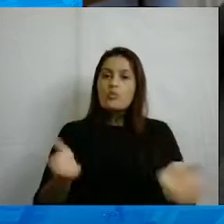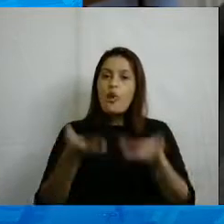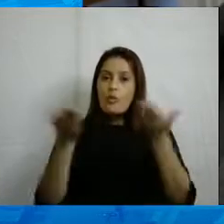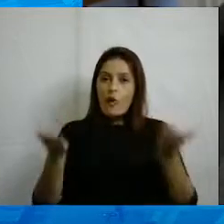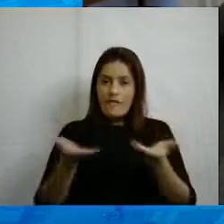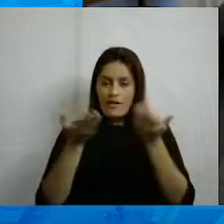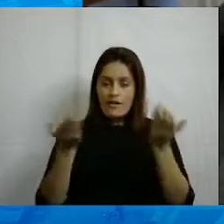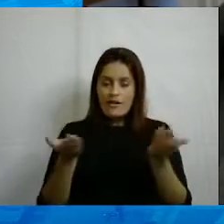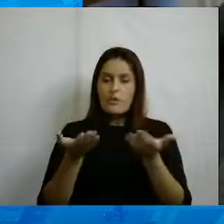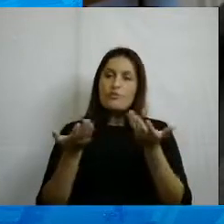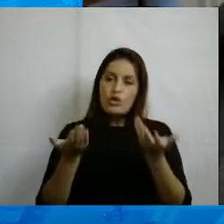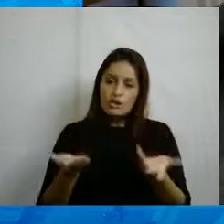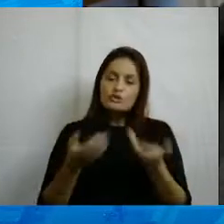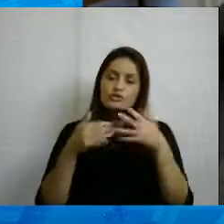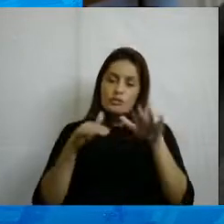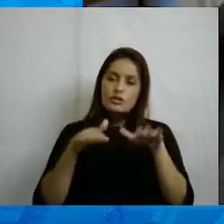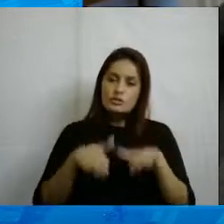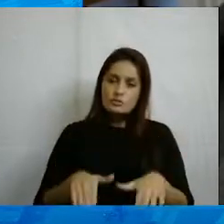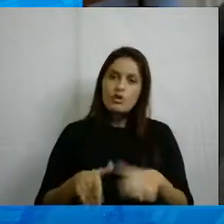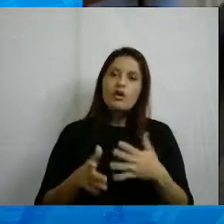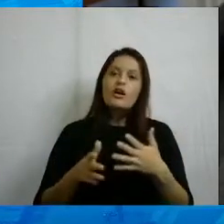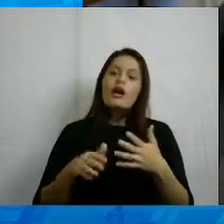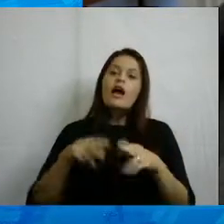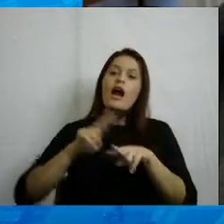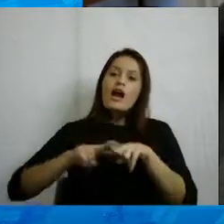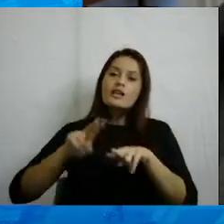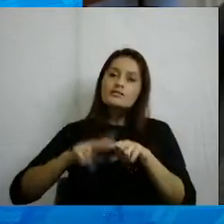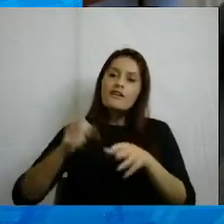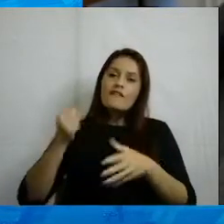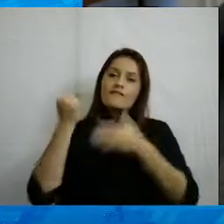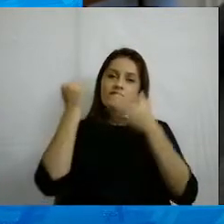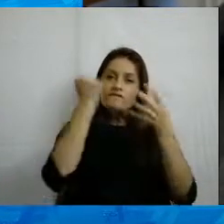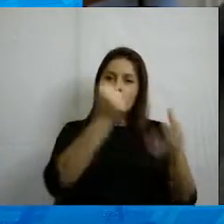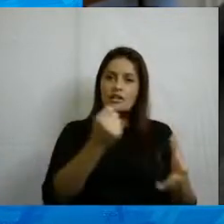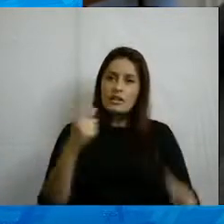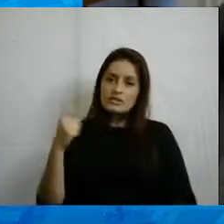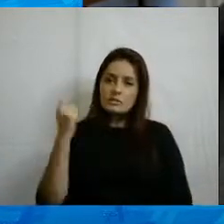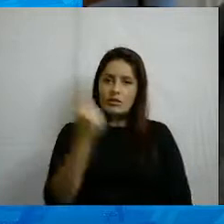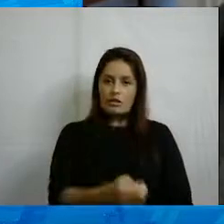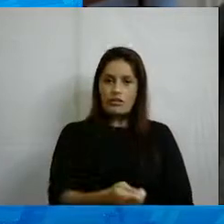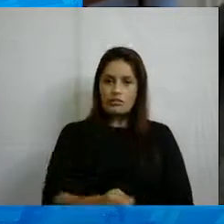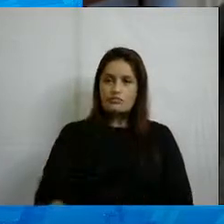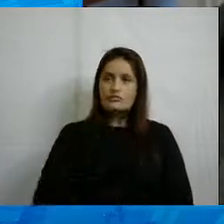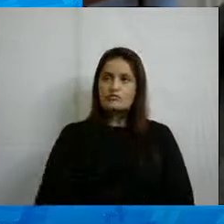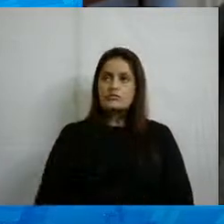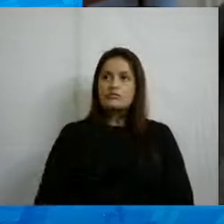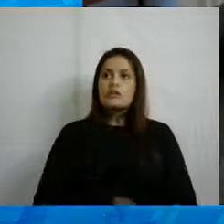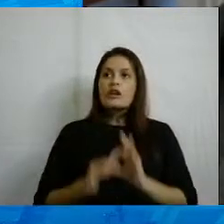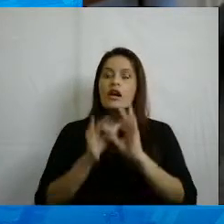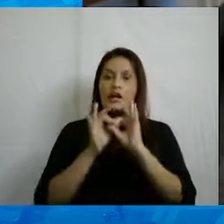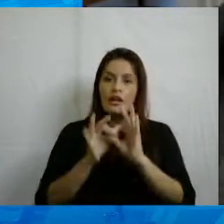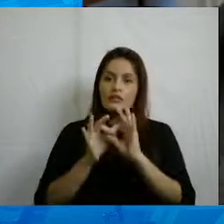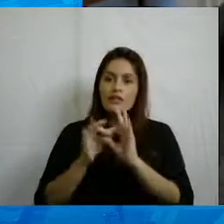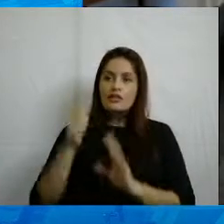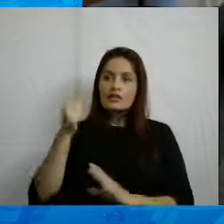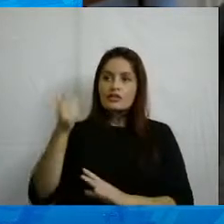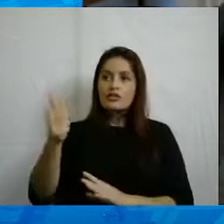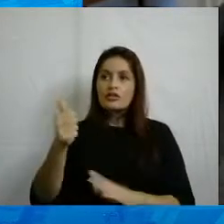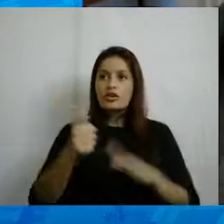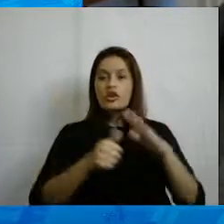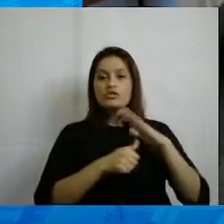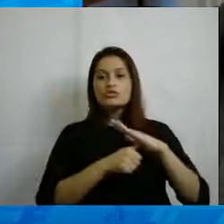Entonces, también por lo mismo se otorgó el financiamiento a este proyecto. Gracias, director. Concejal,